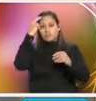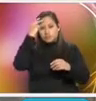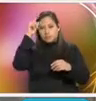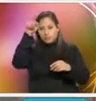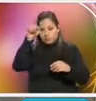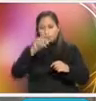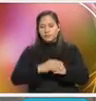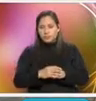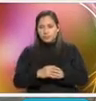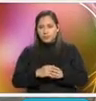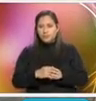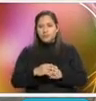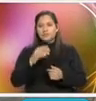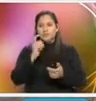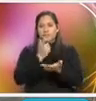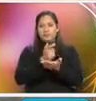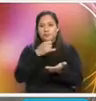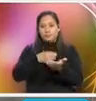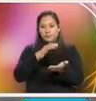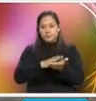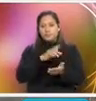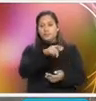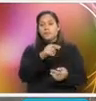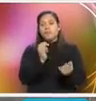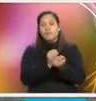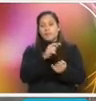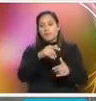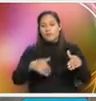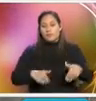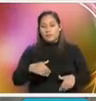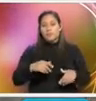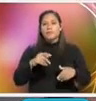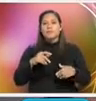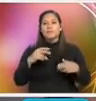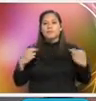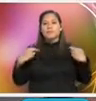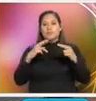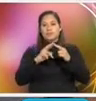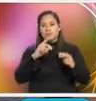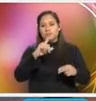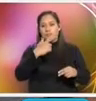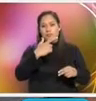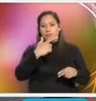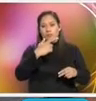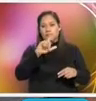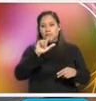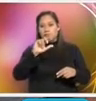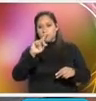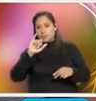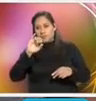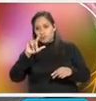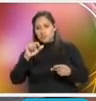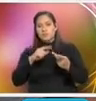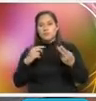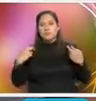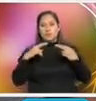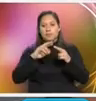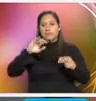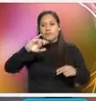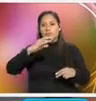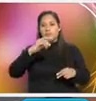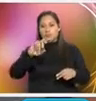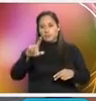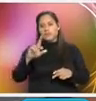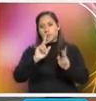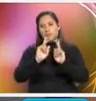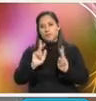dijiste, y es el de Ballet Teatro del Espacio, de la maestra Gladiolo Orozco y el maestro Michel Descombey, que paz descanse